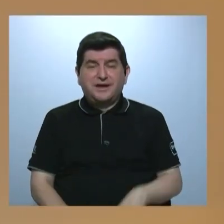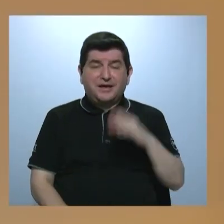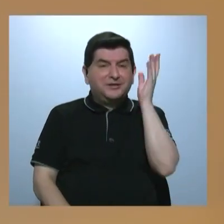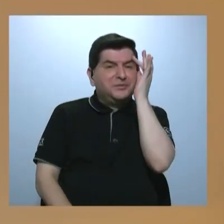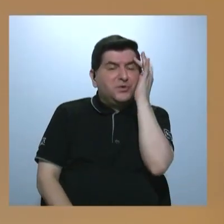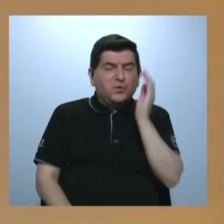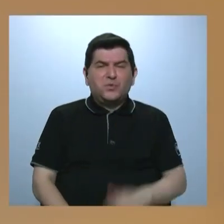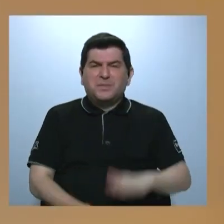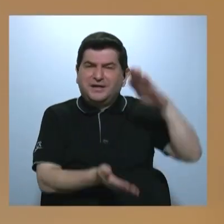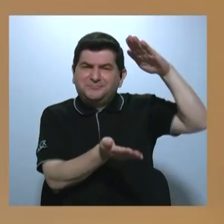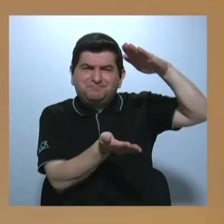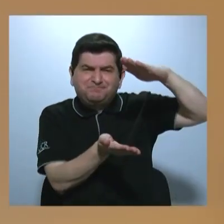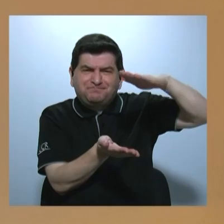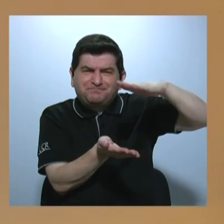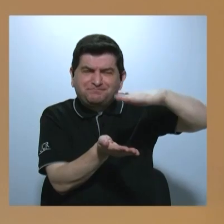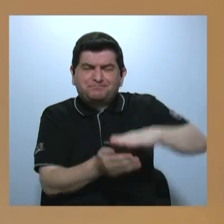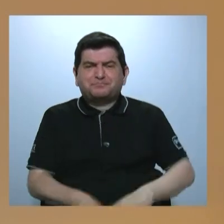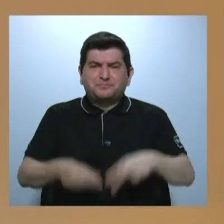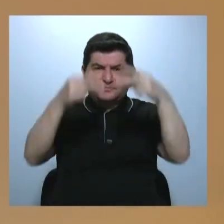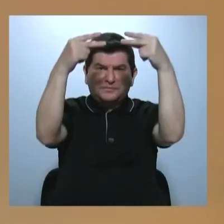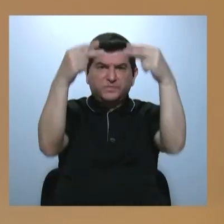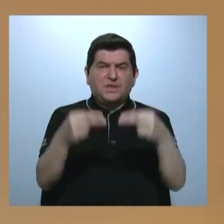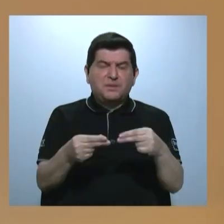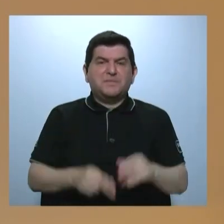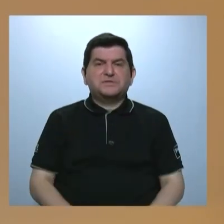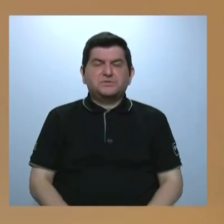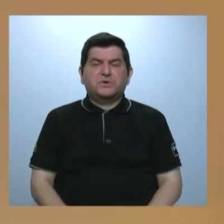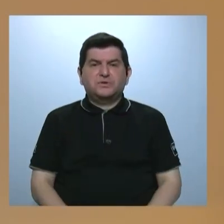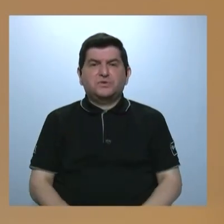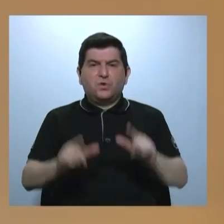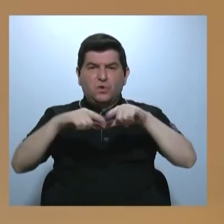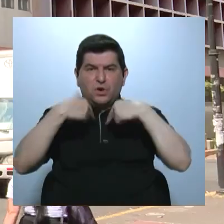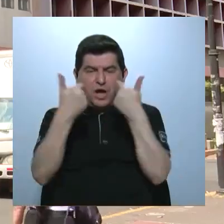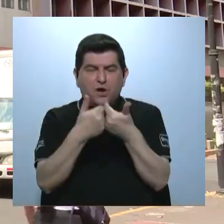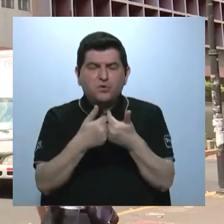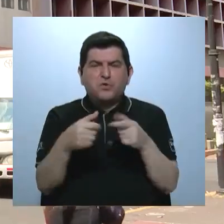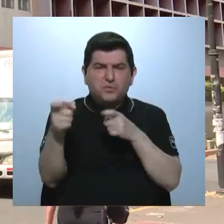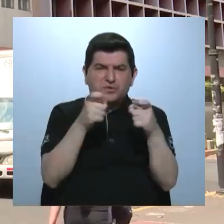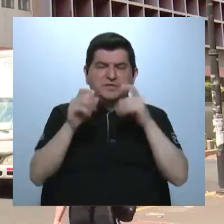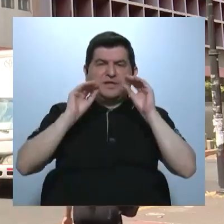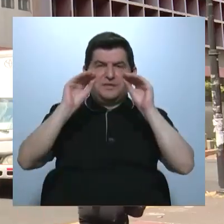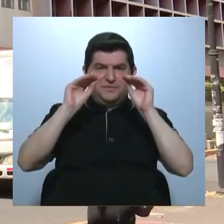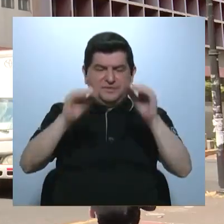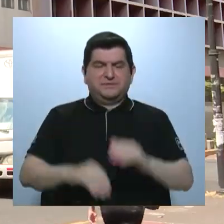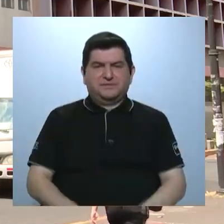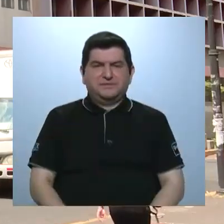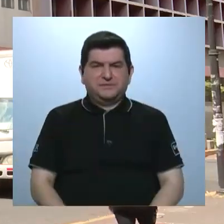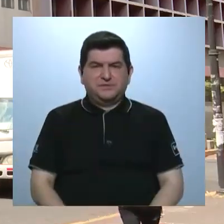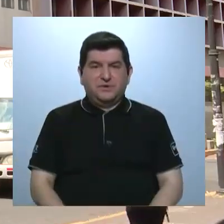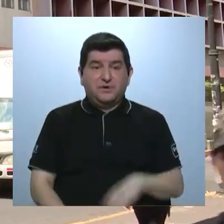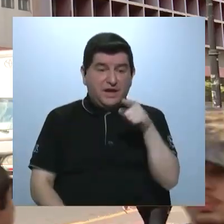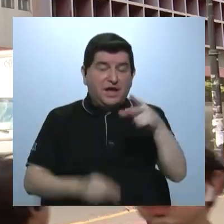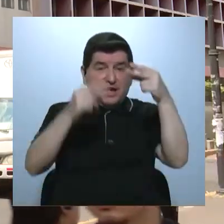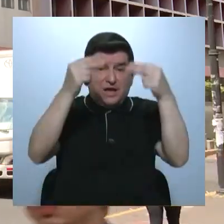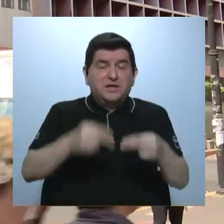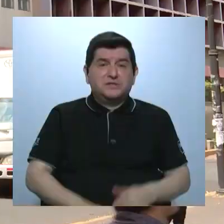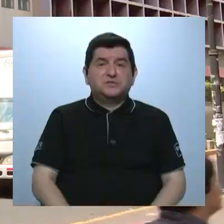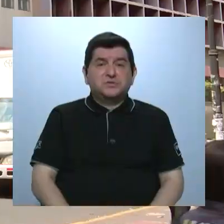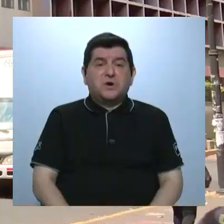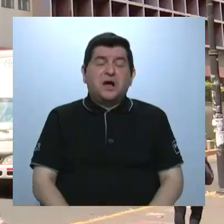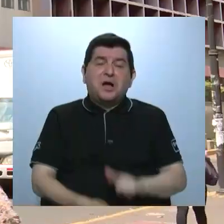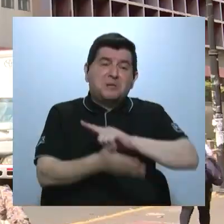la reducción que se ha dado, el presupuesto que se le da a las juntas de educación y administrativas, porque es presupuesto ¿para qué? Para cortar el zacate, para